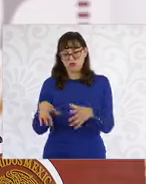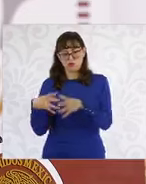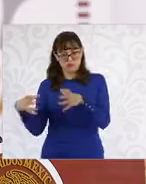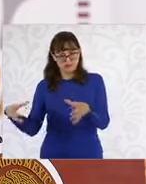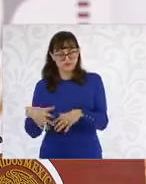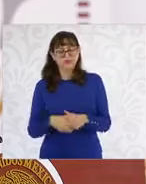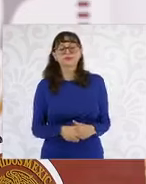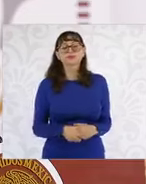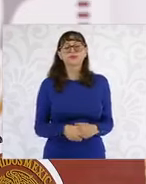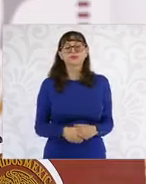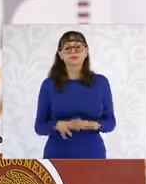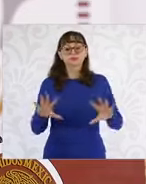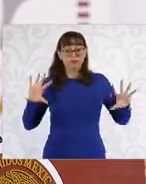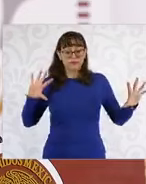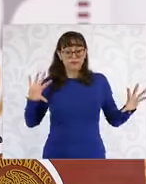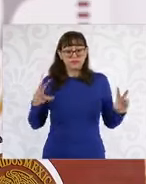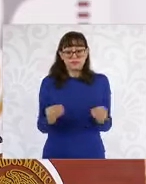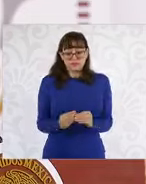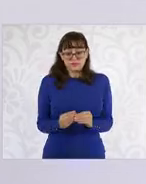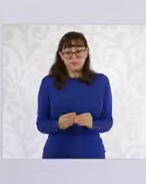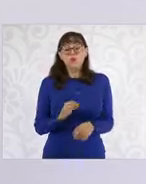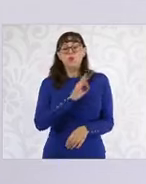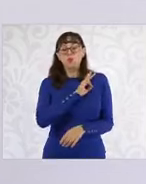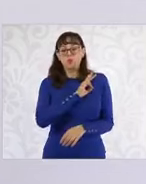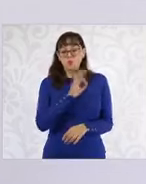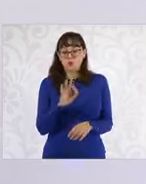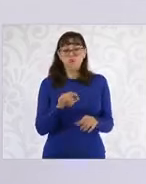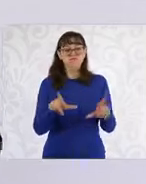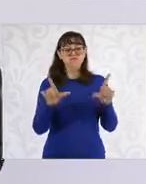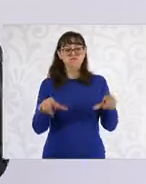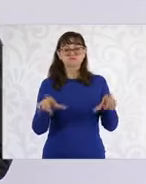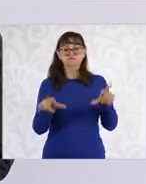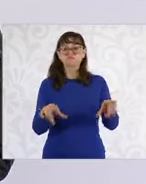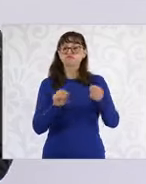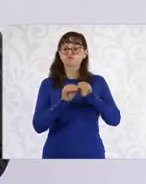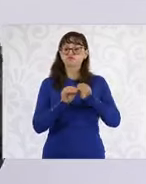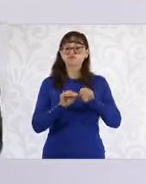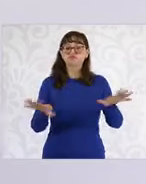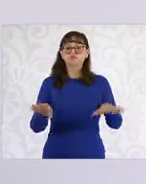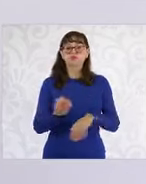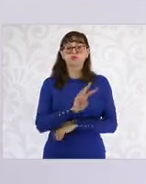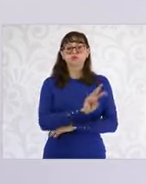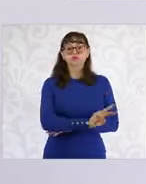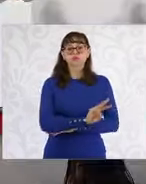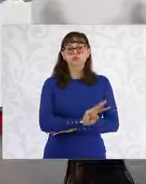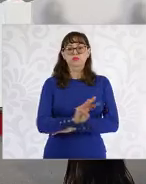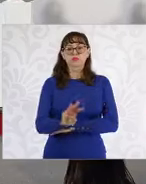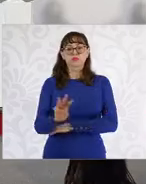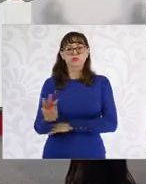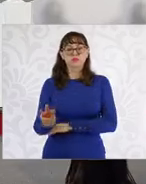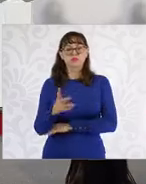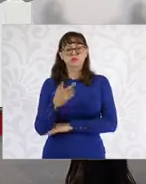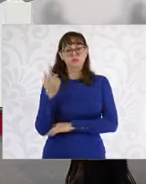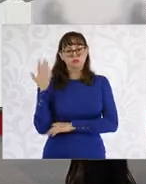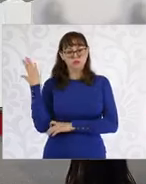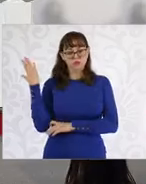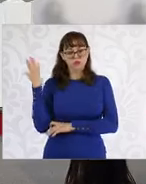completos de todos los estudios de esta semana están publicados y a su entera disposición en nuestra página profeco.gob.mx.